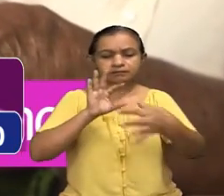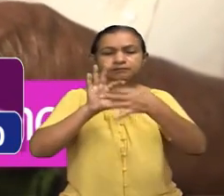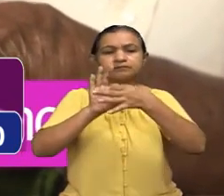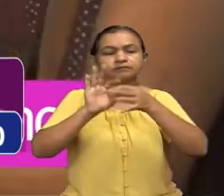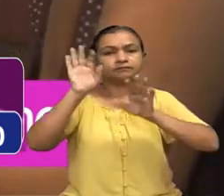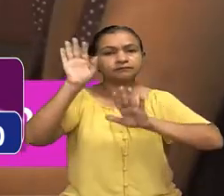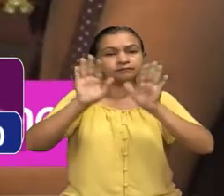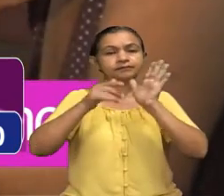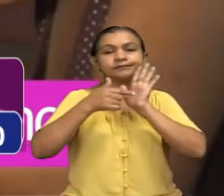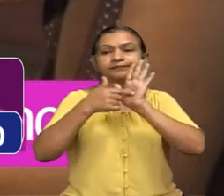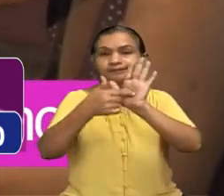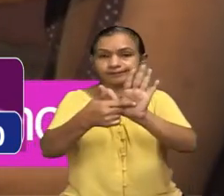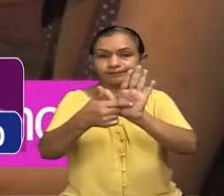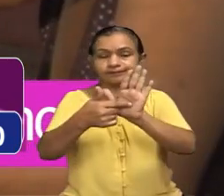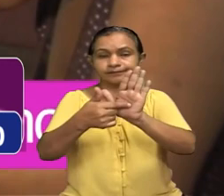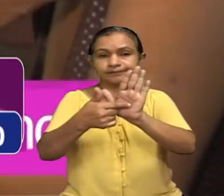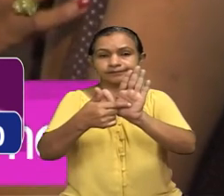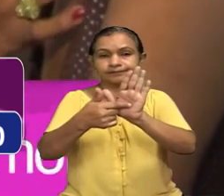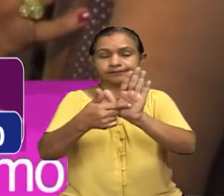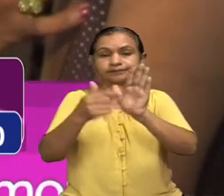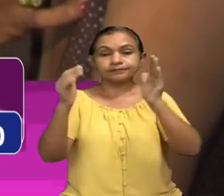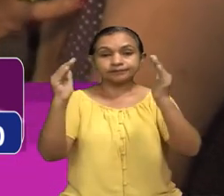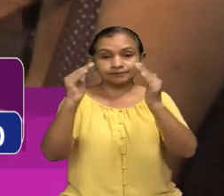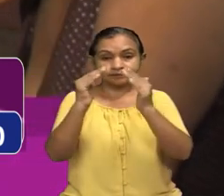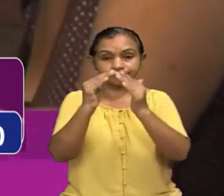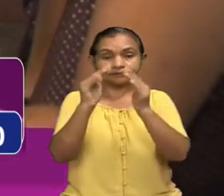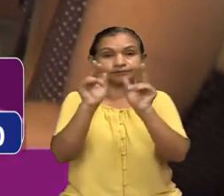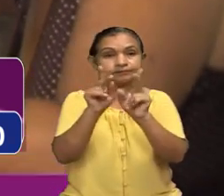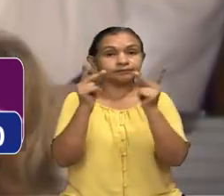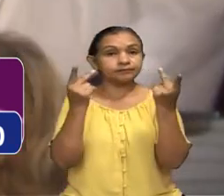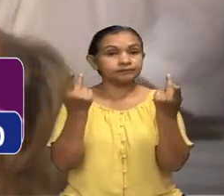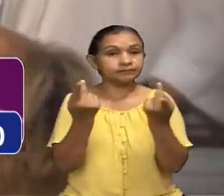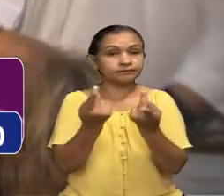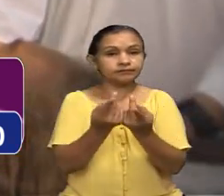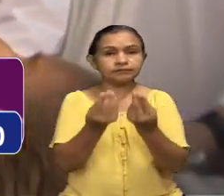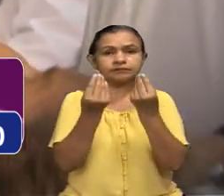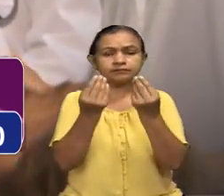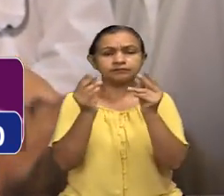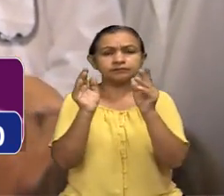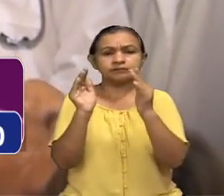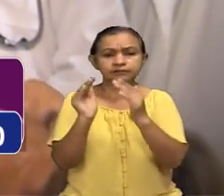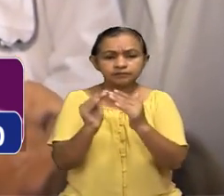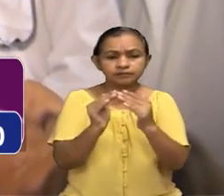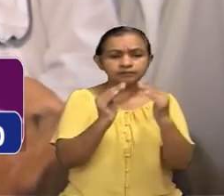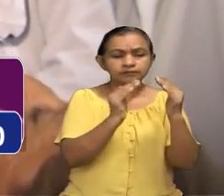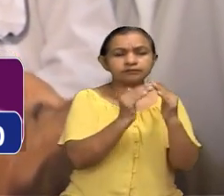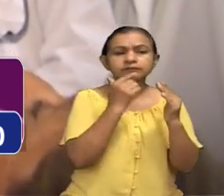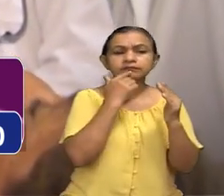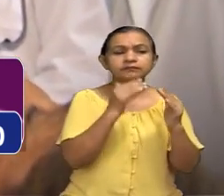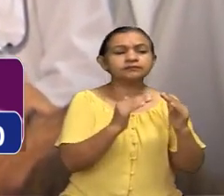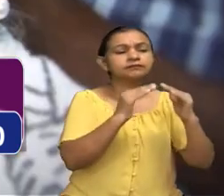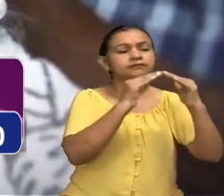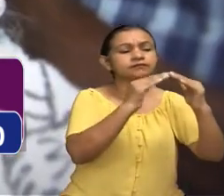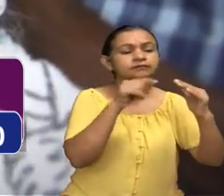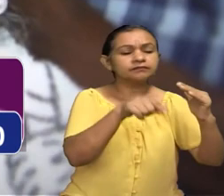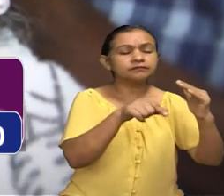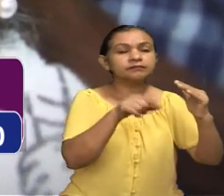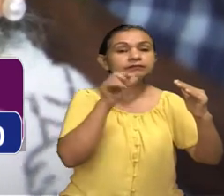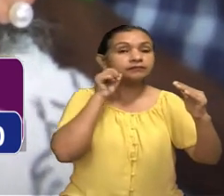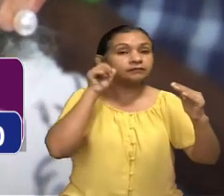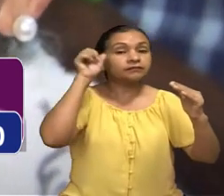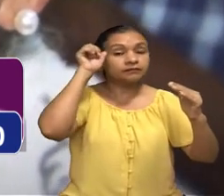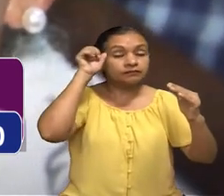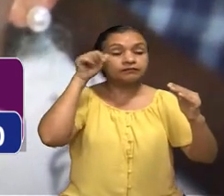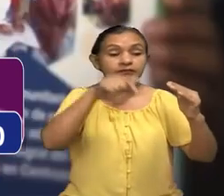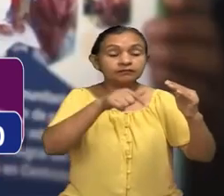Por ejemplo, casas para el pueblo. Muchas casas para el pueblo se entregan a personas adultas mayores.